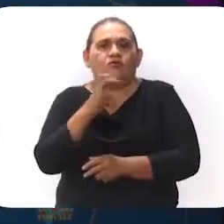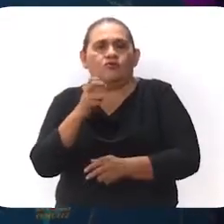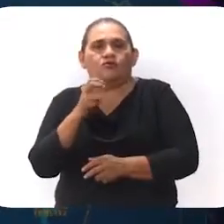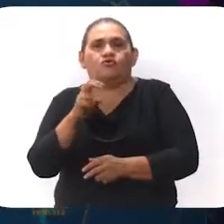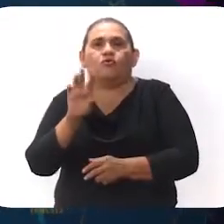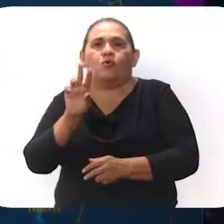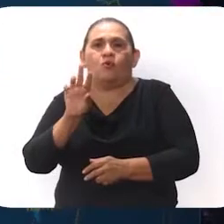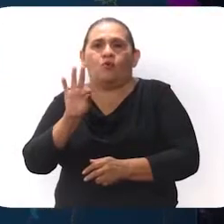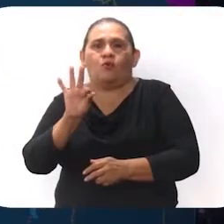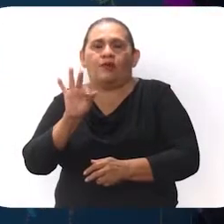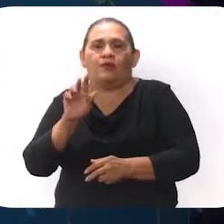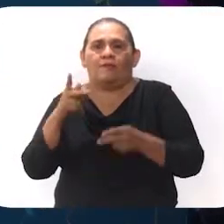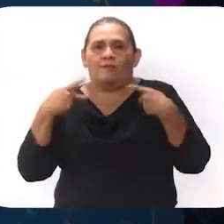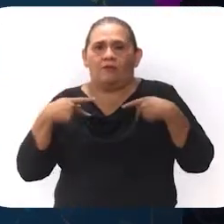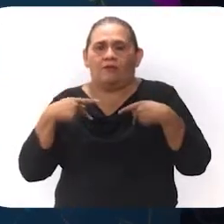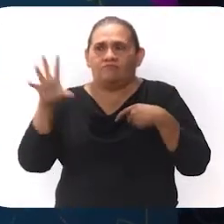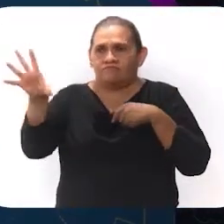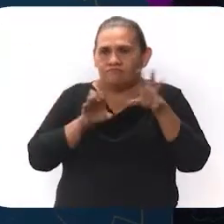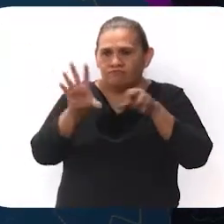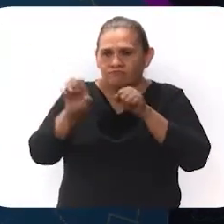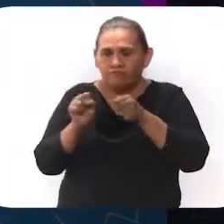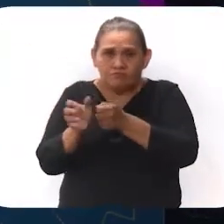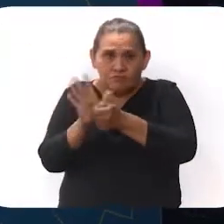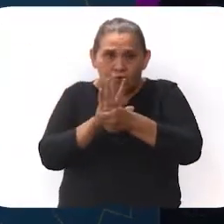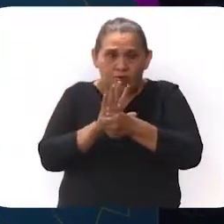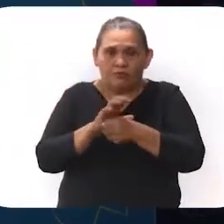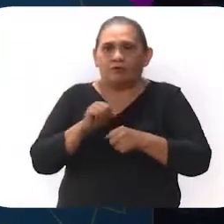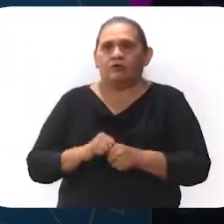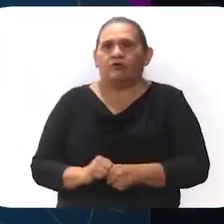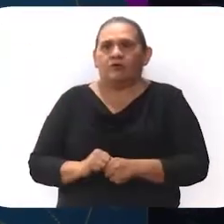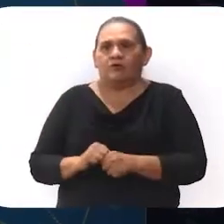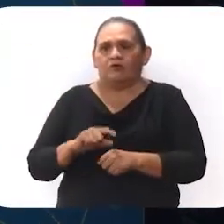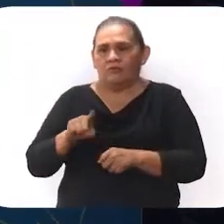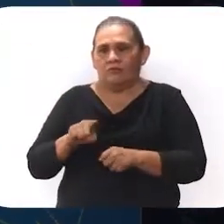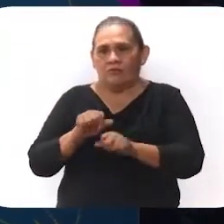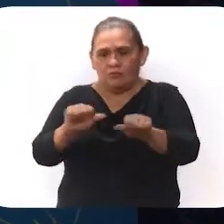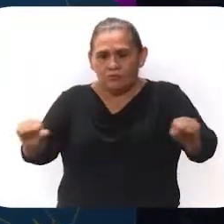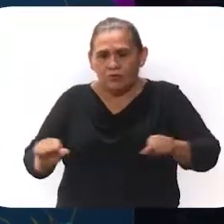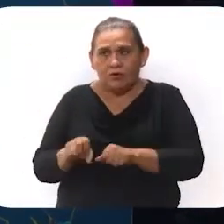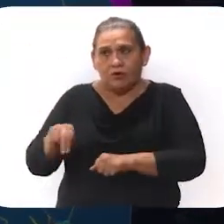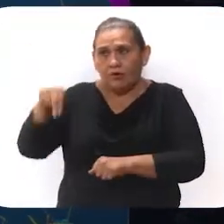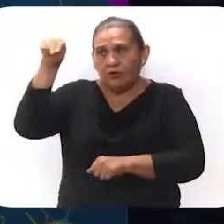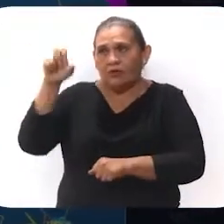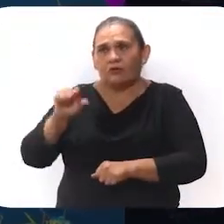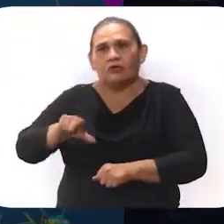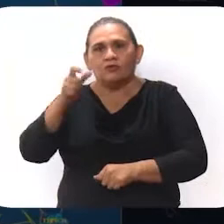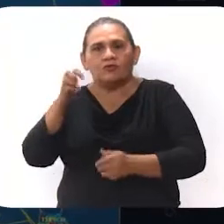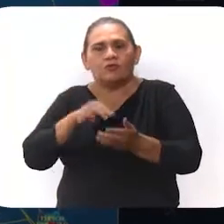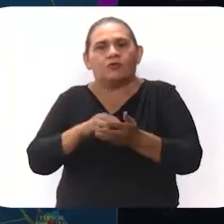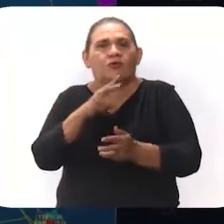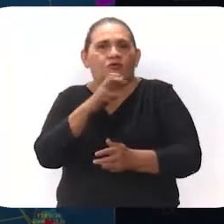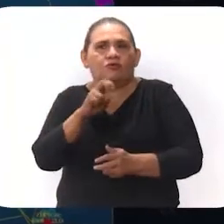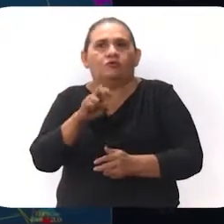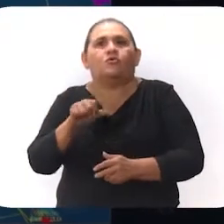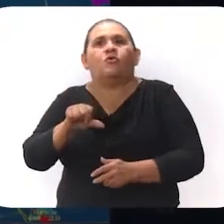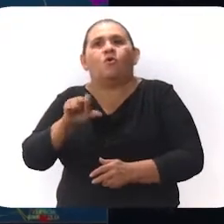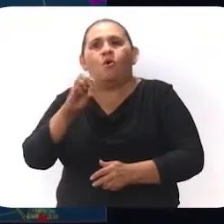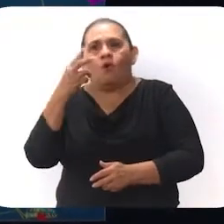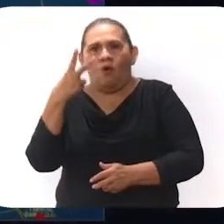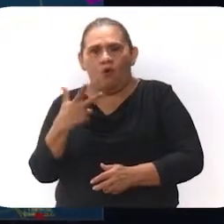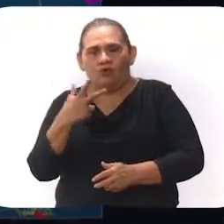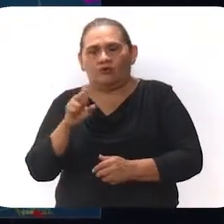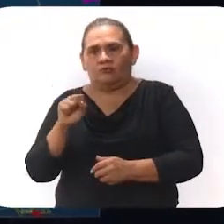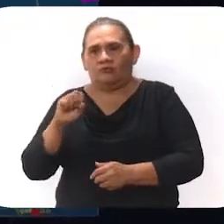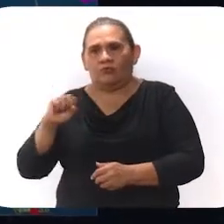47.240 personas contagiadas de coronavirus que viven en la zona norte 12.208, en la